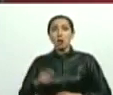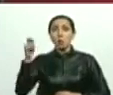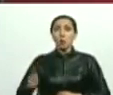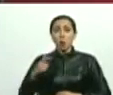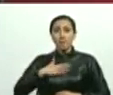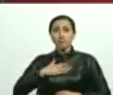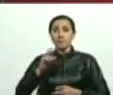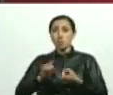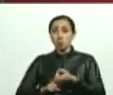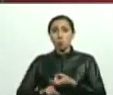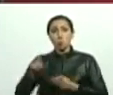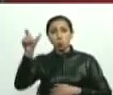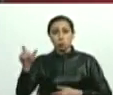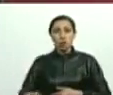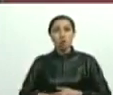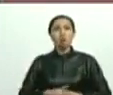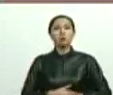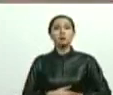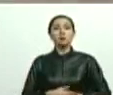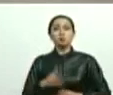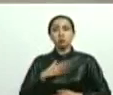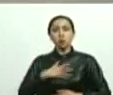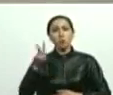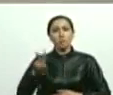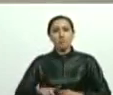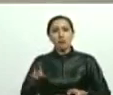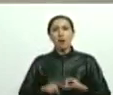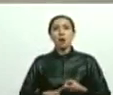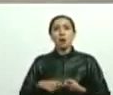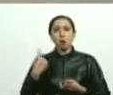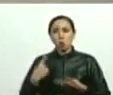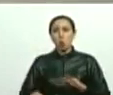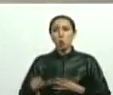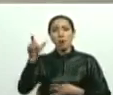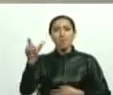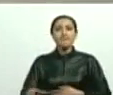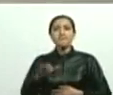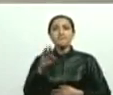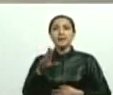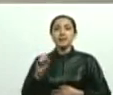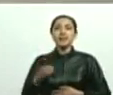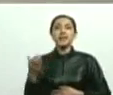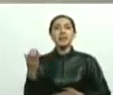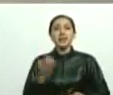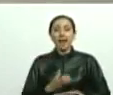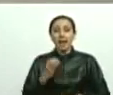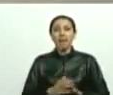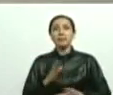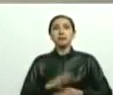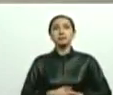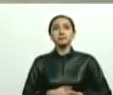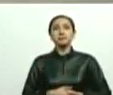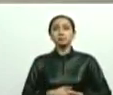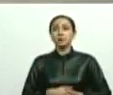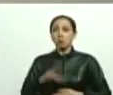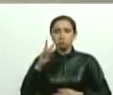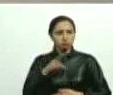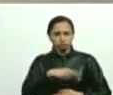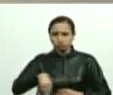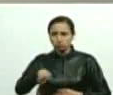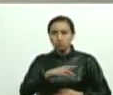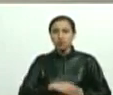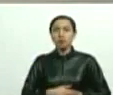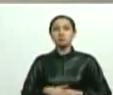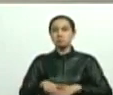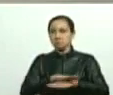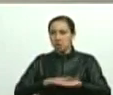Paraíso, yo era diputado por El Valle, Freddy Bernal era diputado por Katia. Entre los que puedo ver aquí, me perdonan